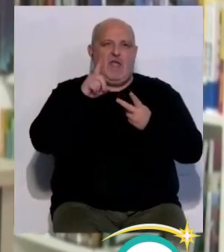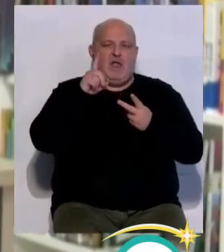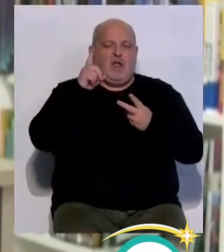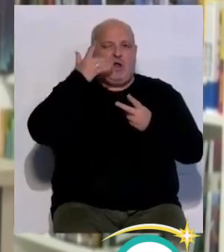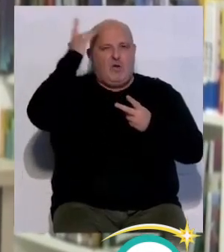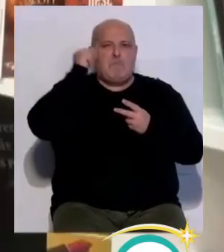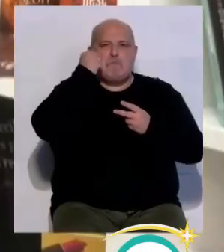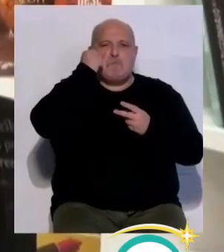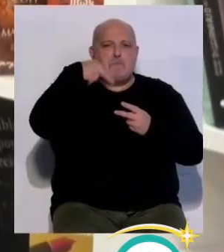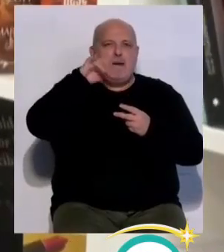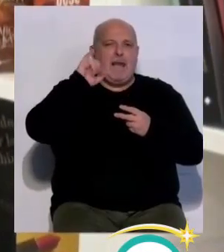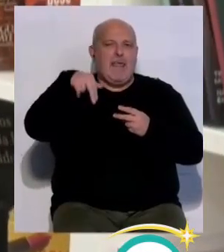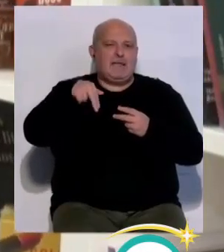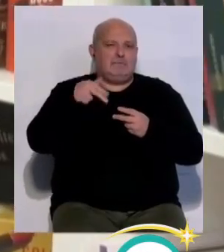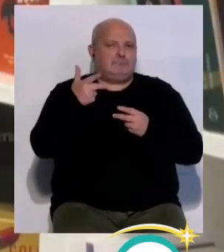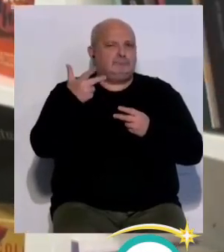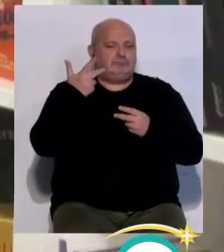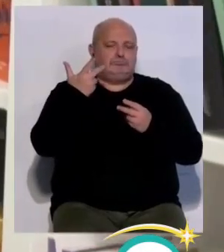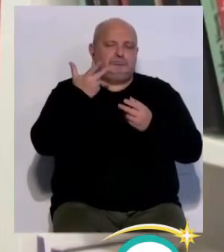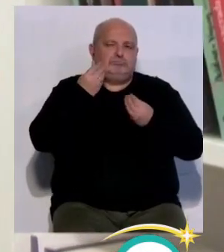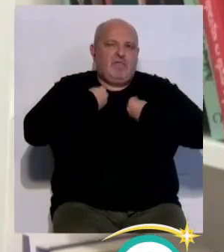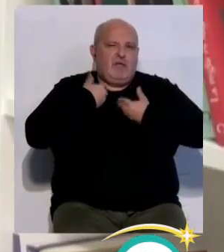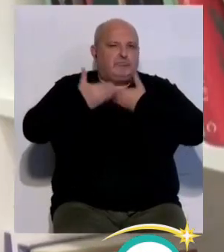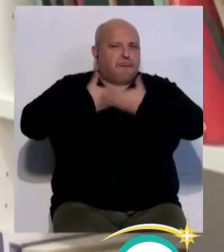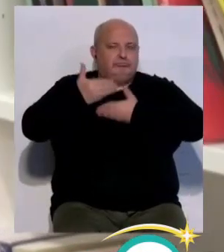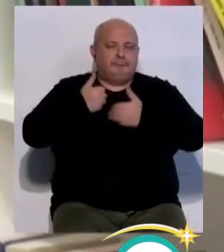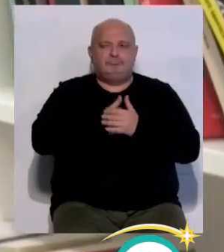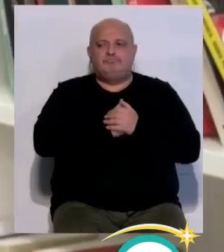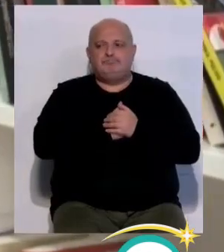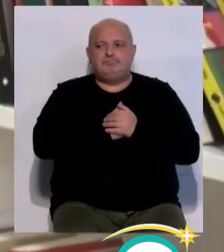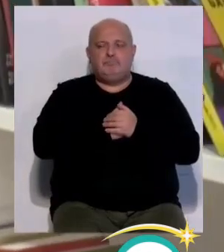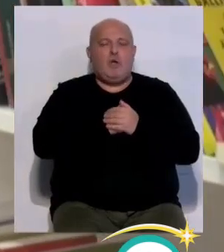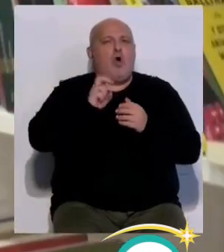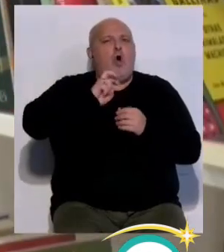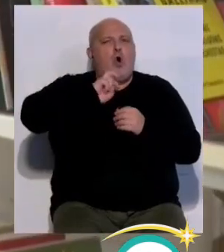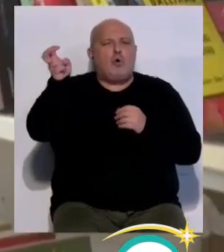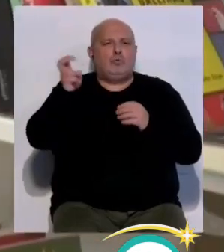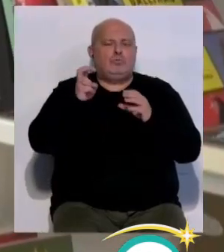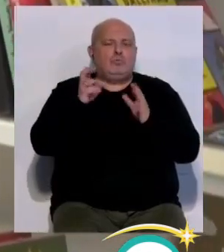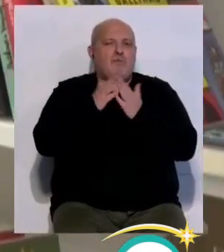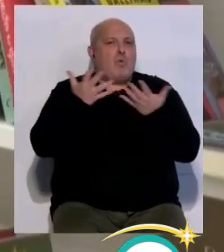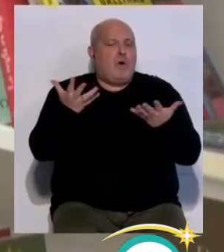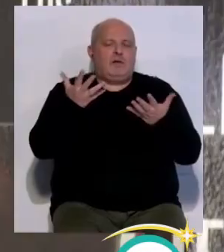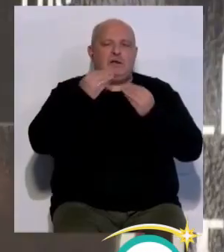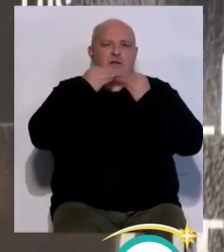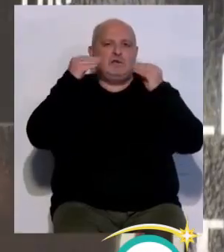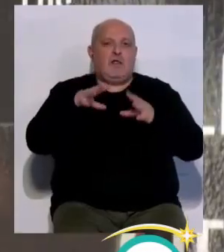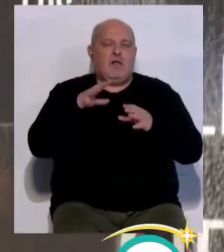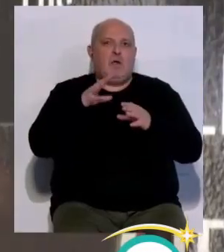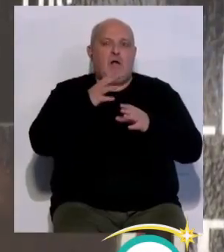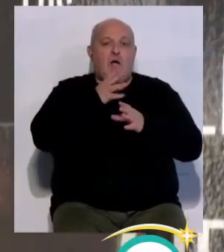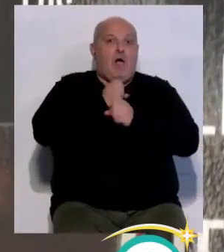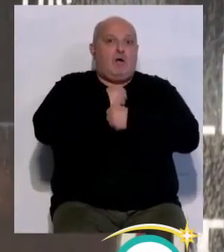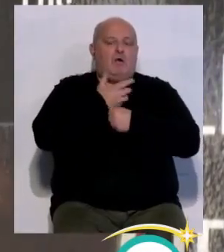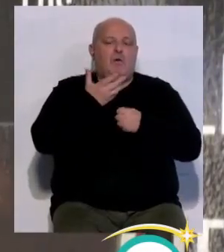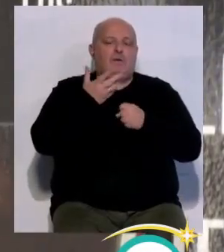los hombres que rodeaban a Marilyn Monroe y por qué Marilyn Monroe llegó a donde llegó. U otros mundos, tales como... La historia en apuros